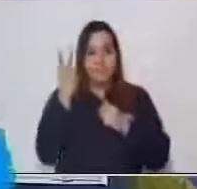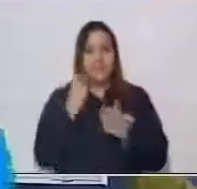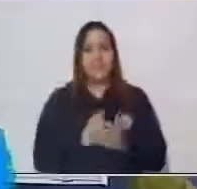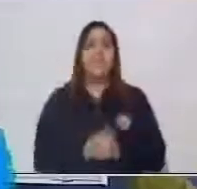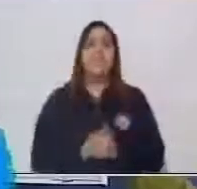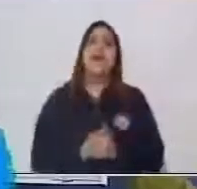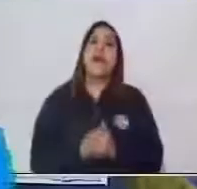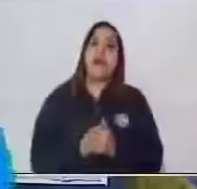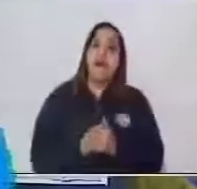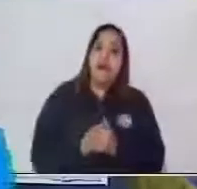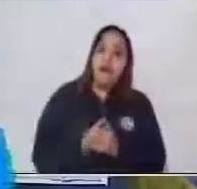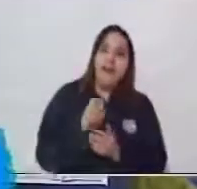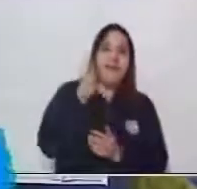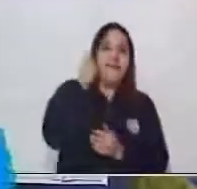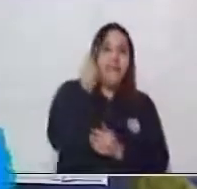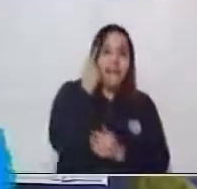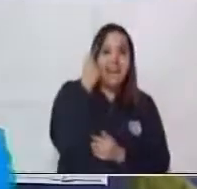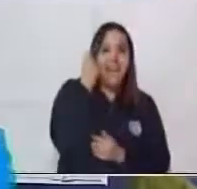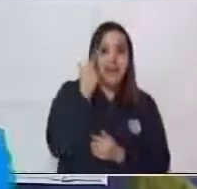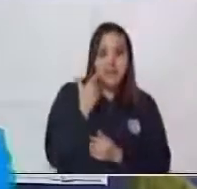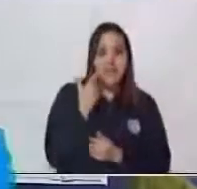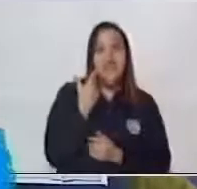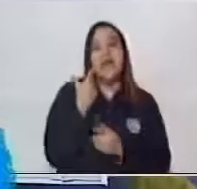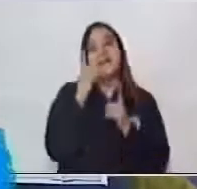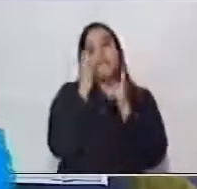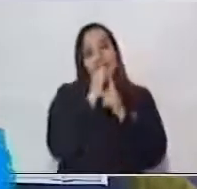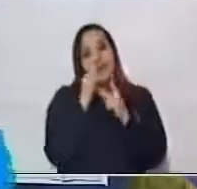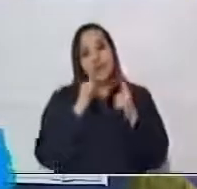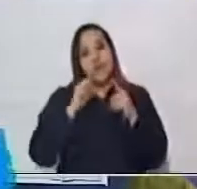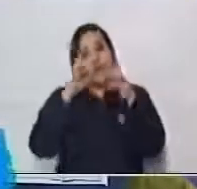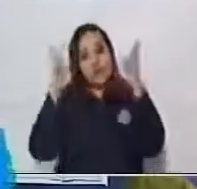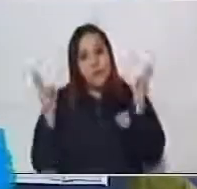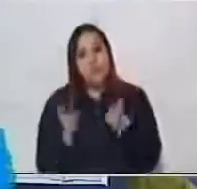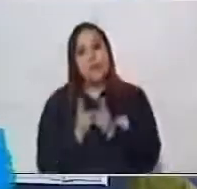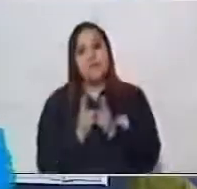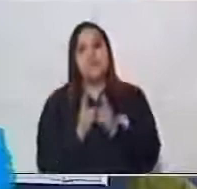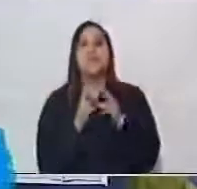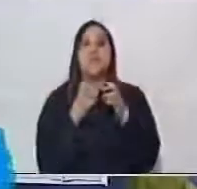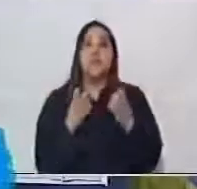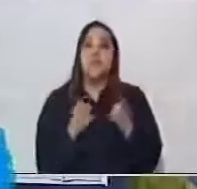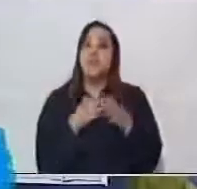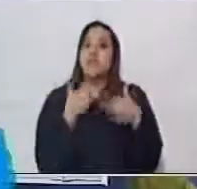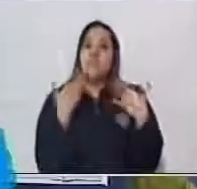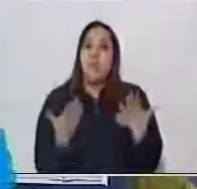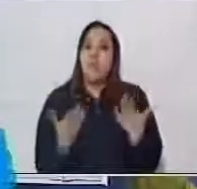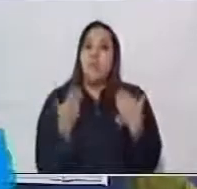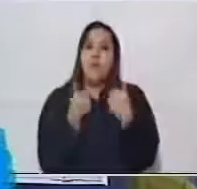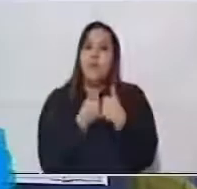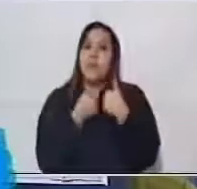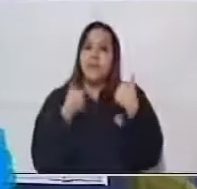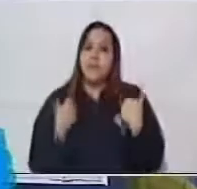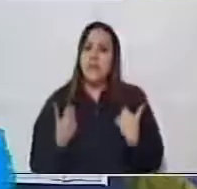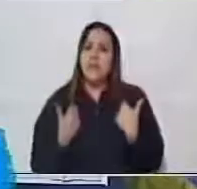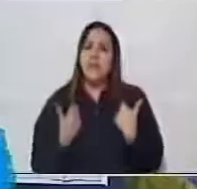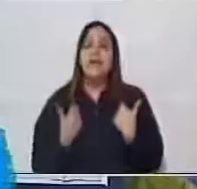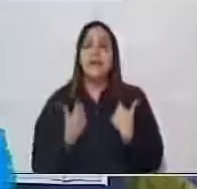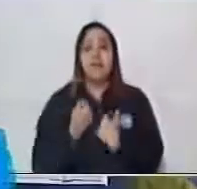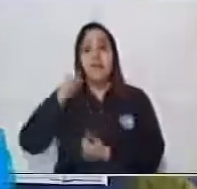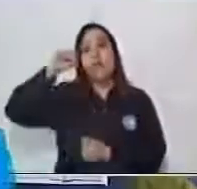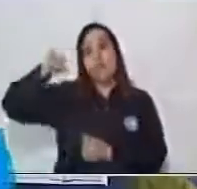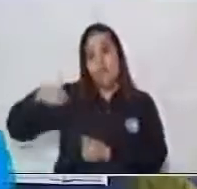Y como te indiqué al principio, todos son oraciones breves. Entonces, ¿con qué deberíamos separarlas? Con